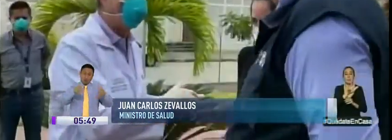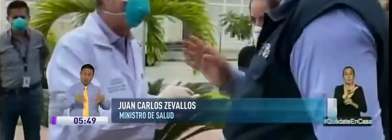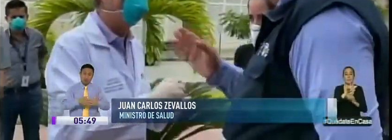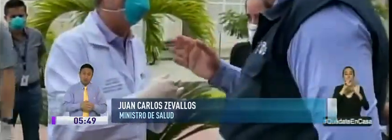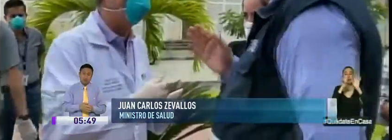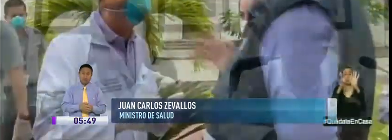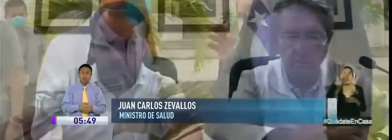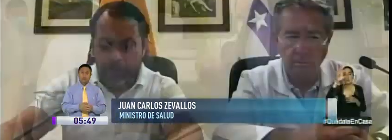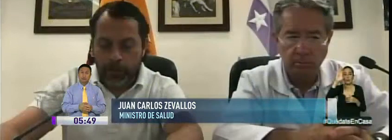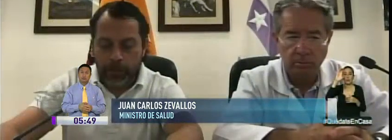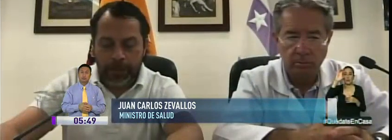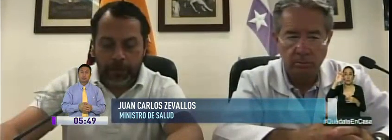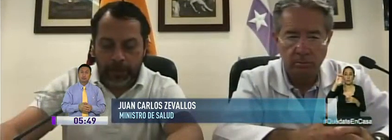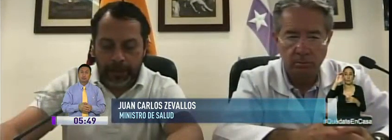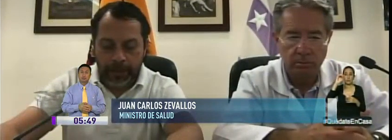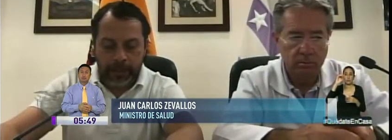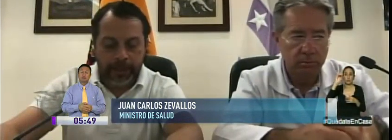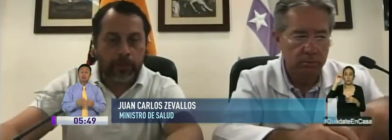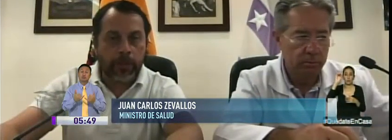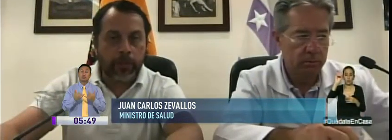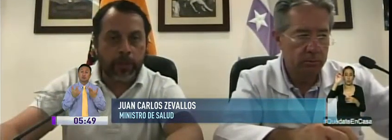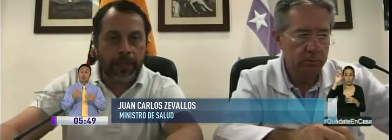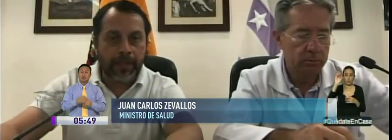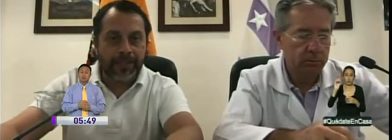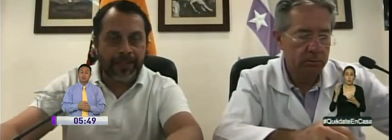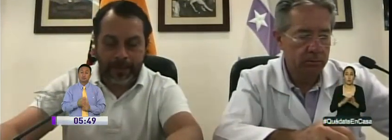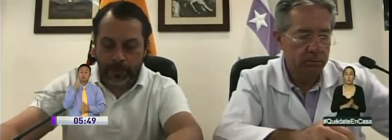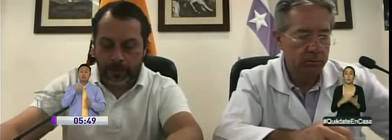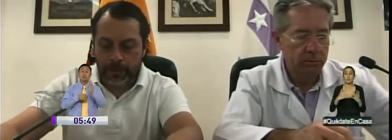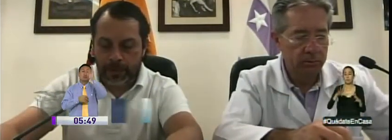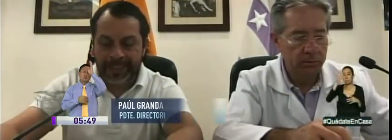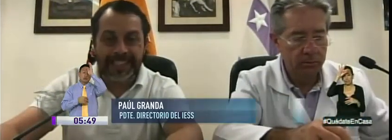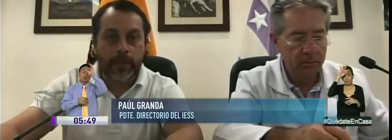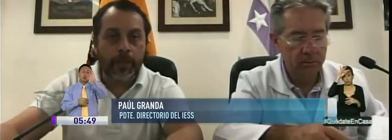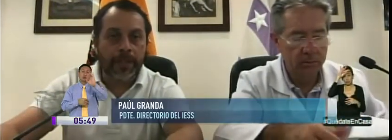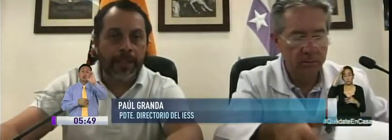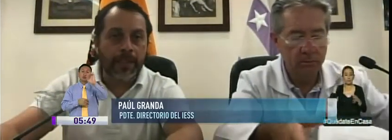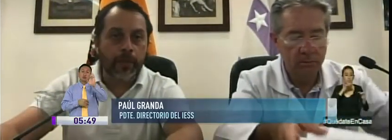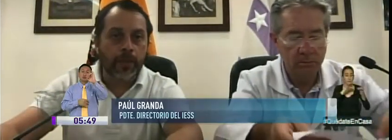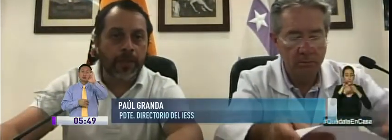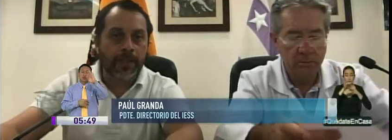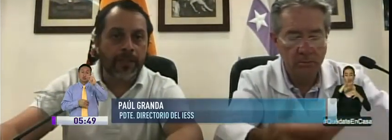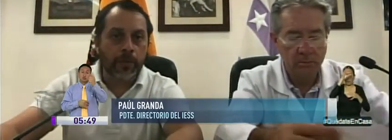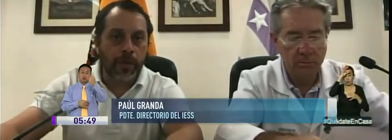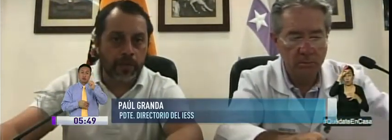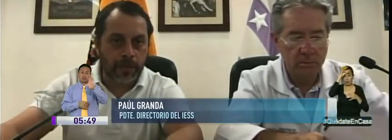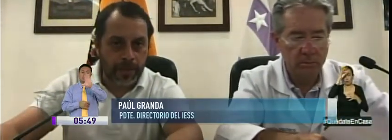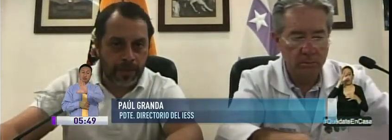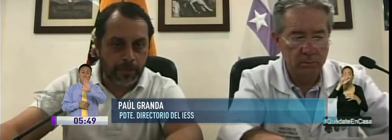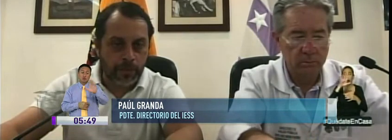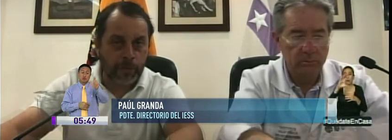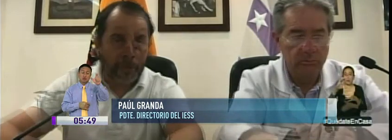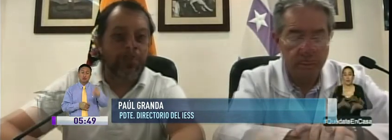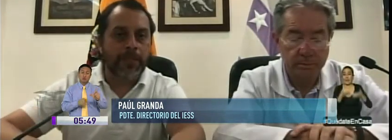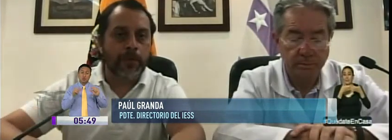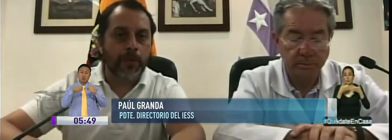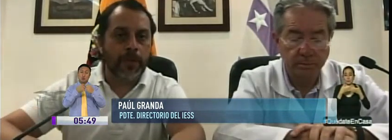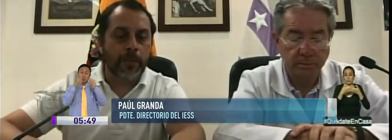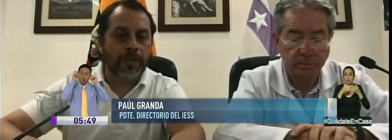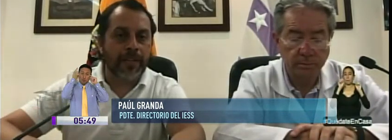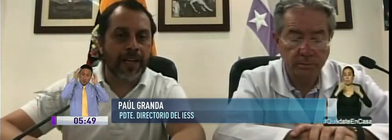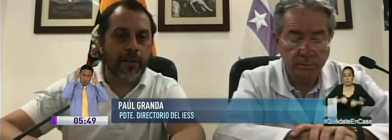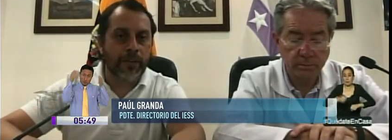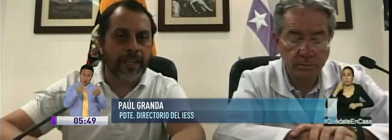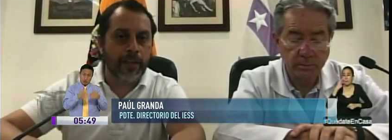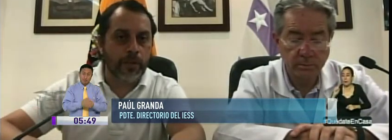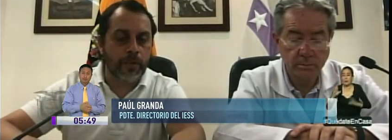Monte Sinaí. Hemos logrado ya, en el caso del Hospital Seibos, llegar a 55 unidades de cuidados intensivos. Asimismo,